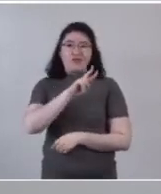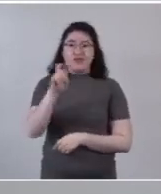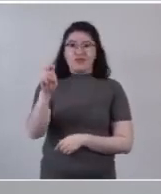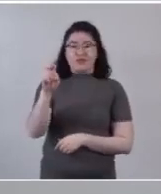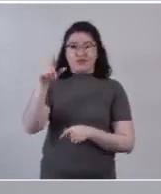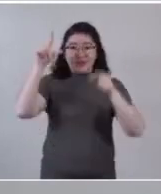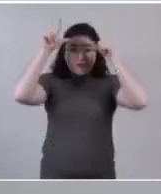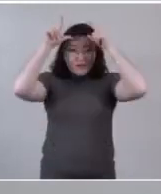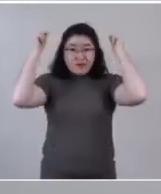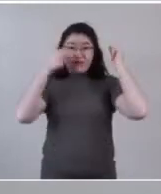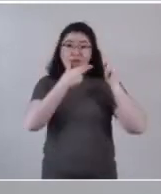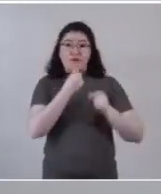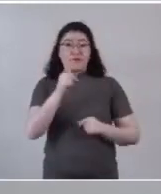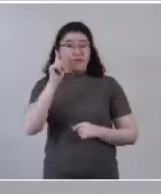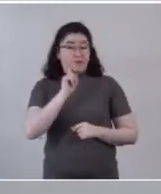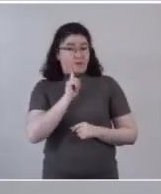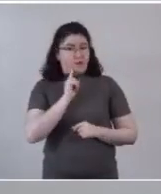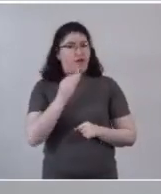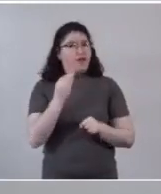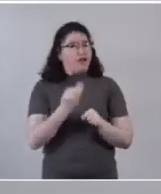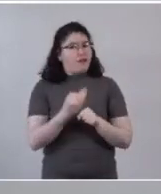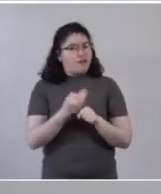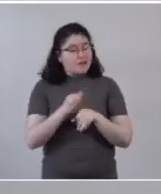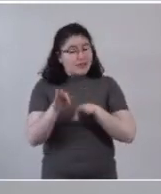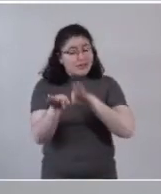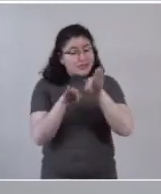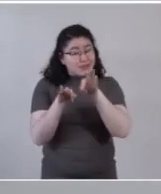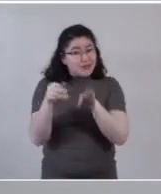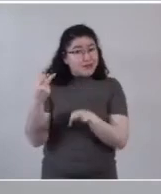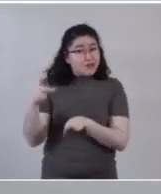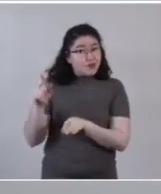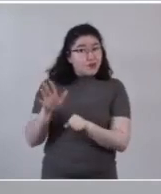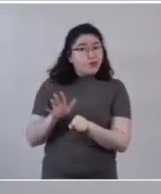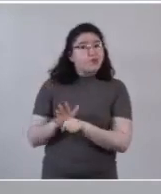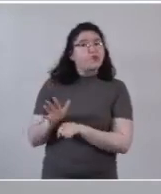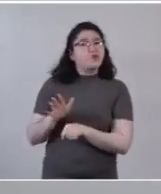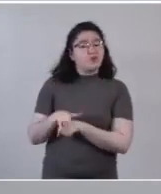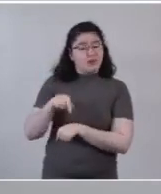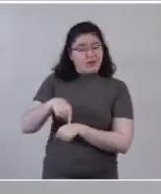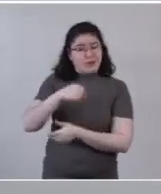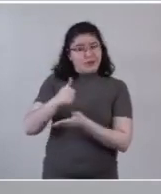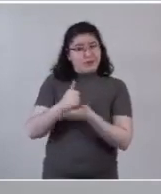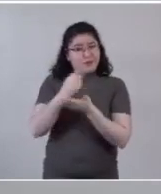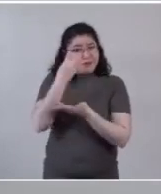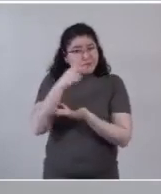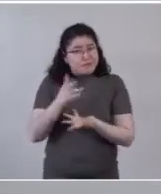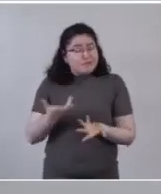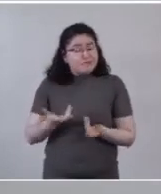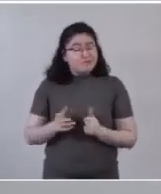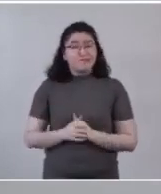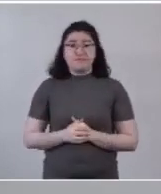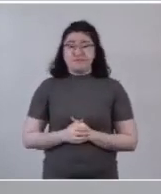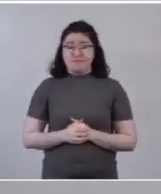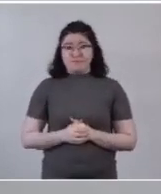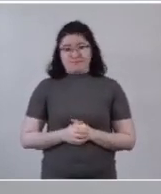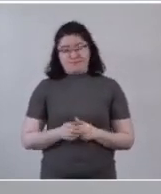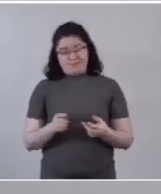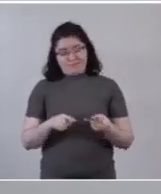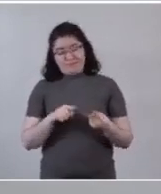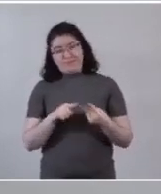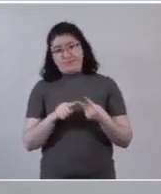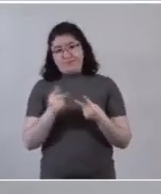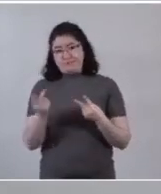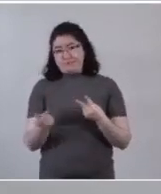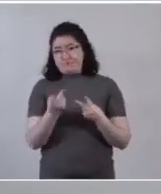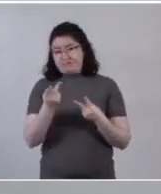enfermeras y enfermeros. Quisiera preguntarle cuál va a ser la labor de estos médicos aquí en la Ciudad de México. Y por último, en este tema,